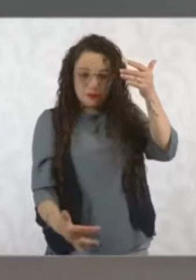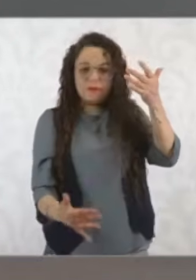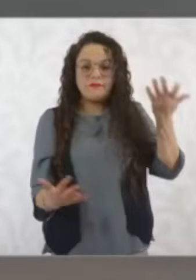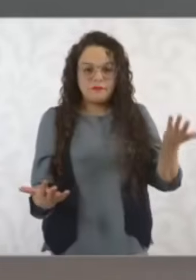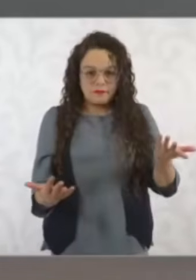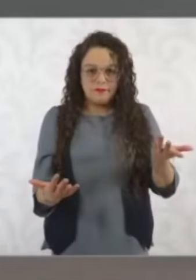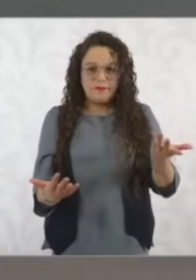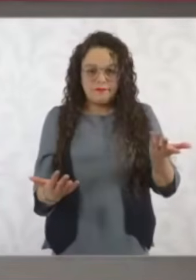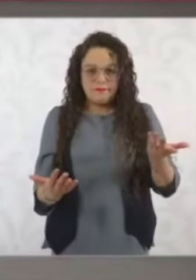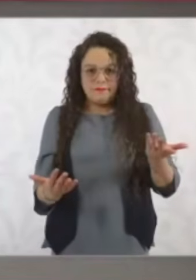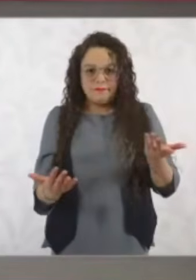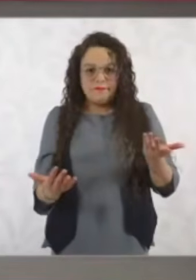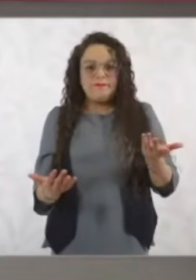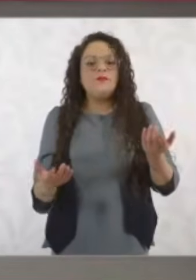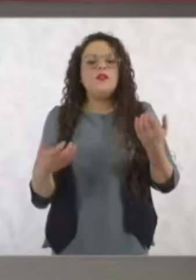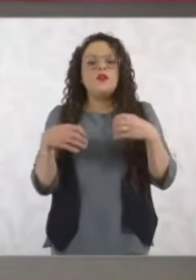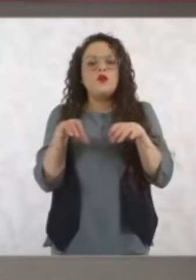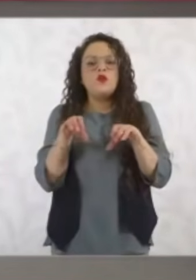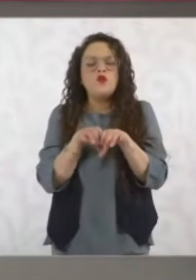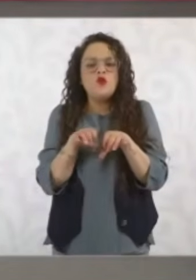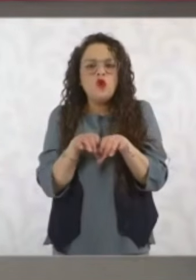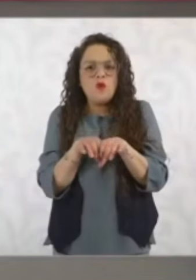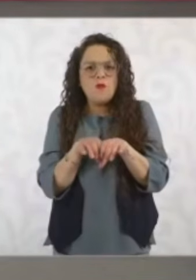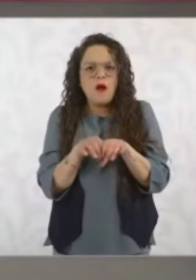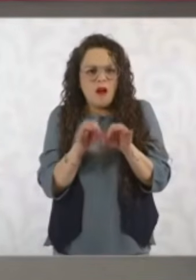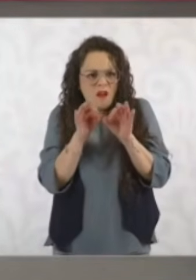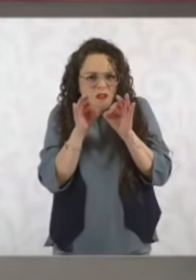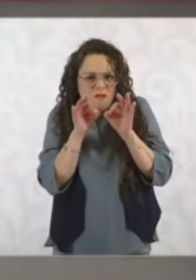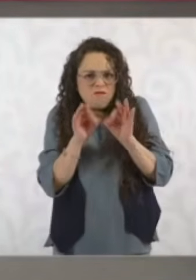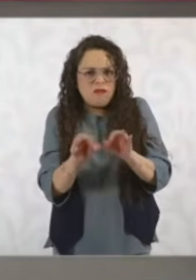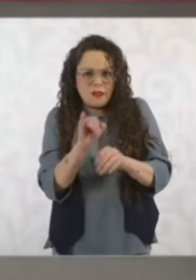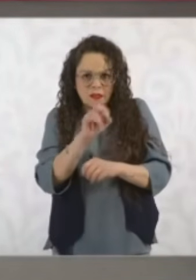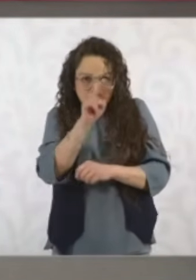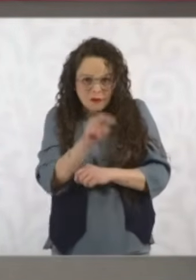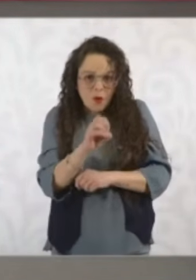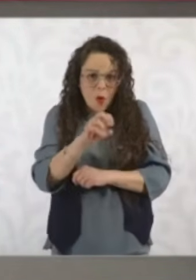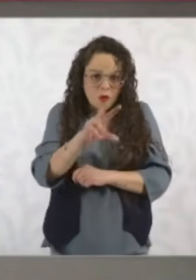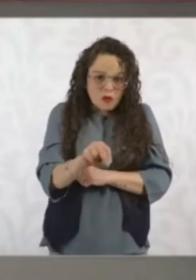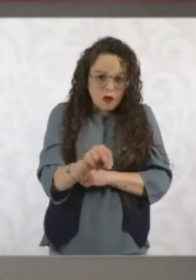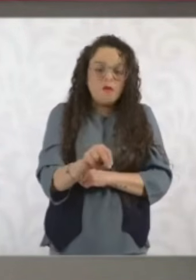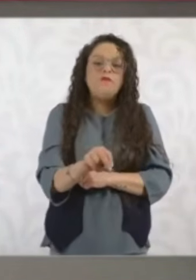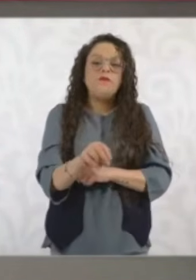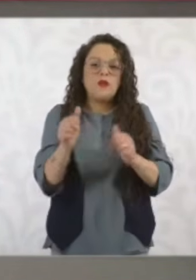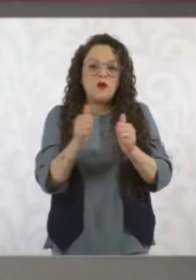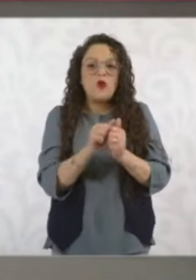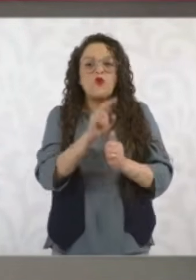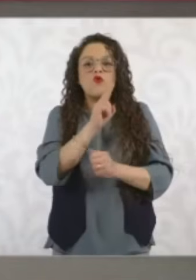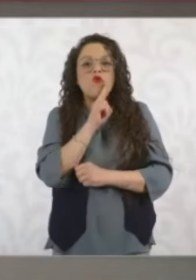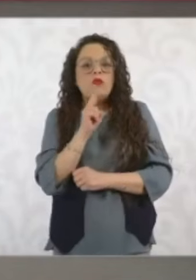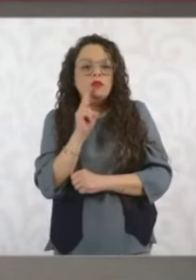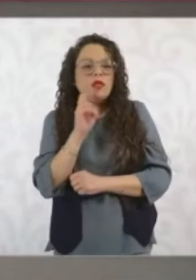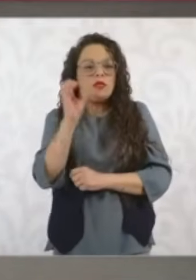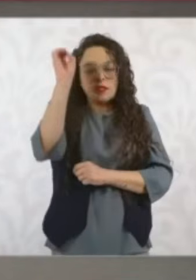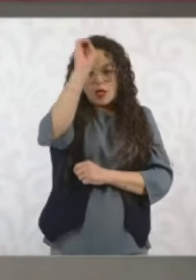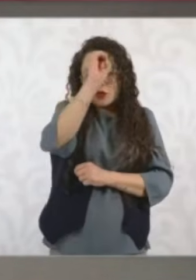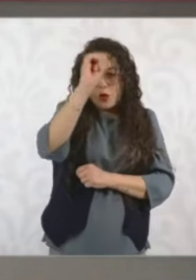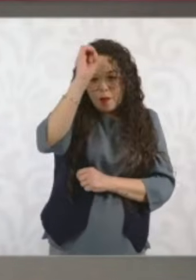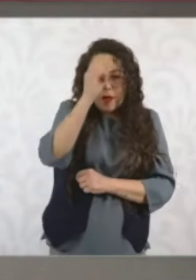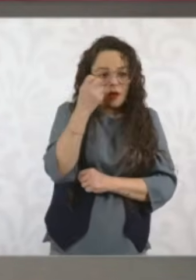comentaristas, comentócratas. ¿Cómo lo legitiman? A través de investigaciones, noticias y opinión. Adelante.